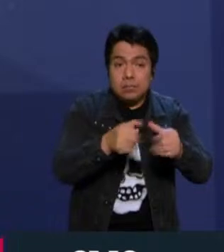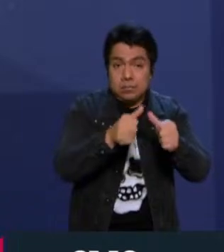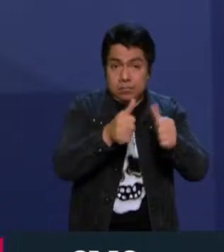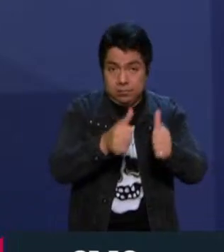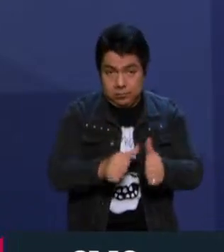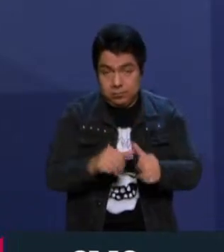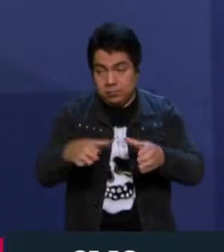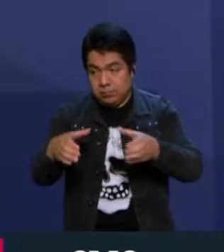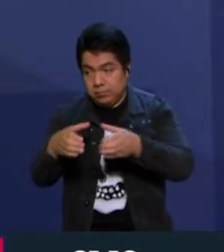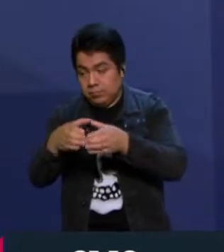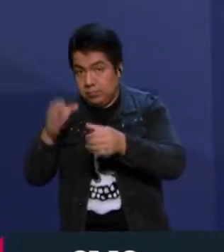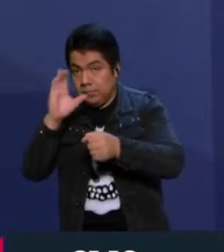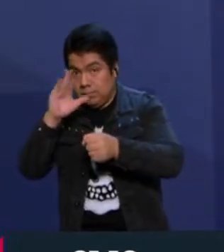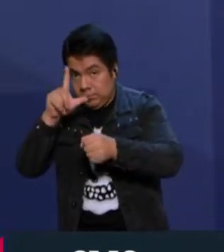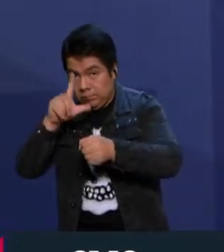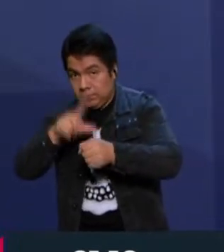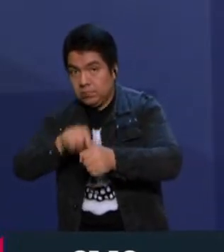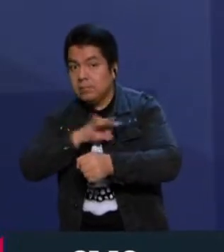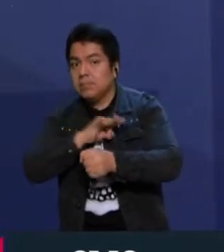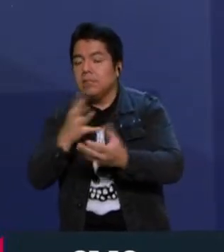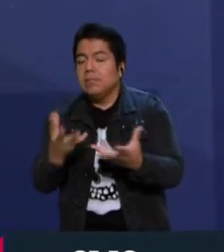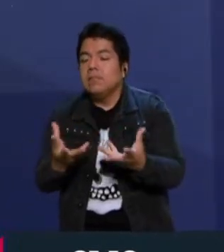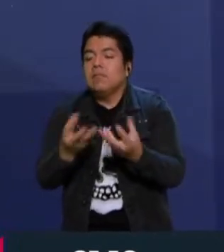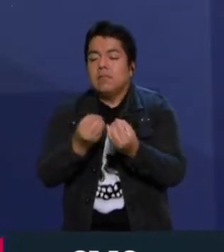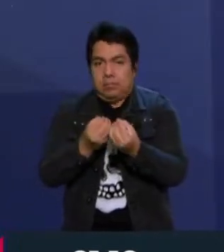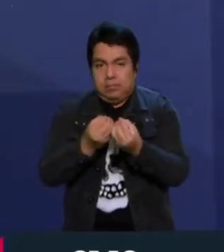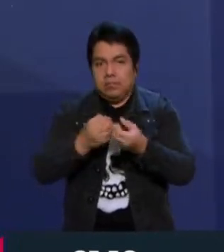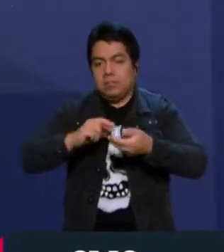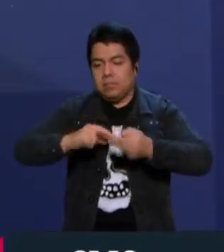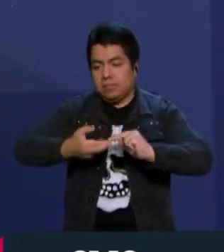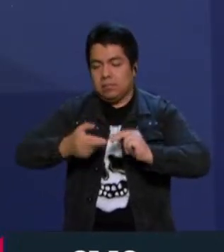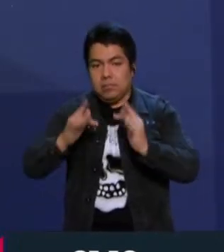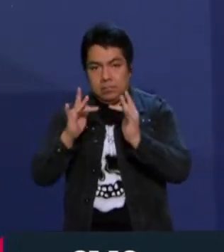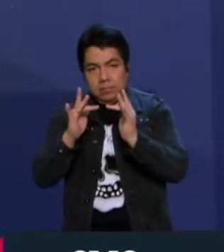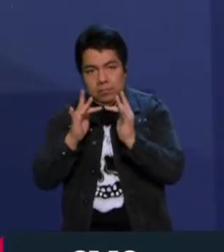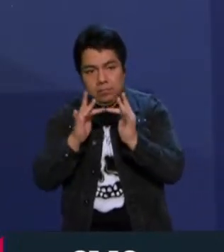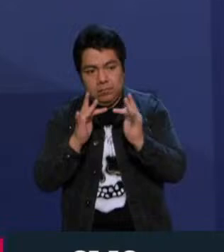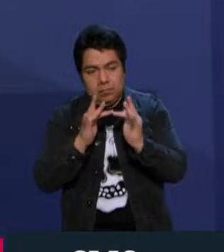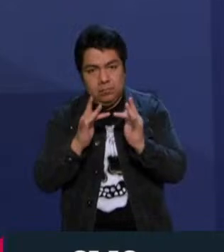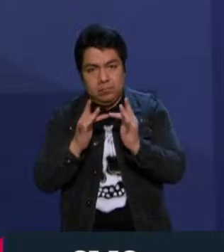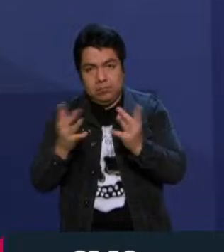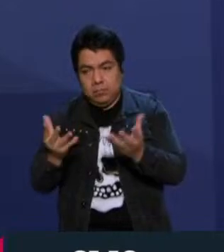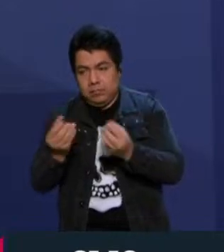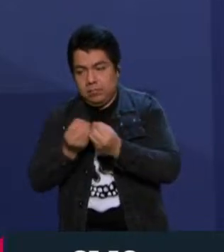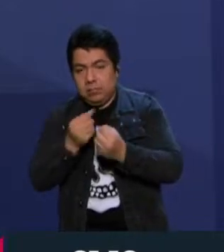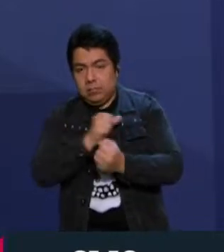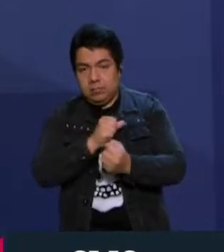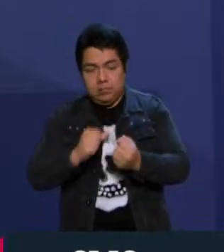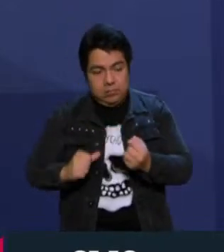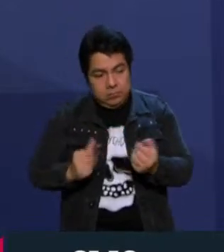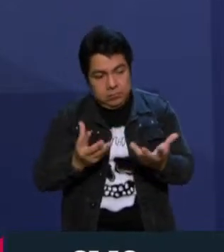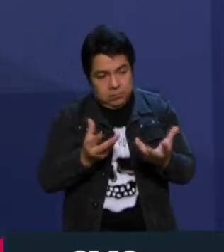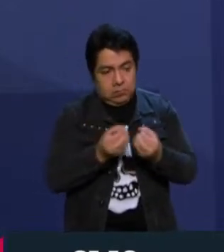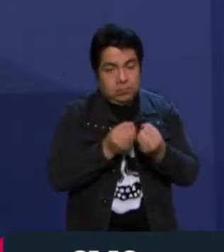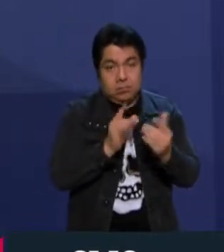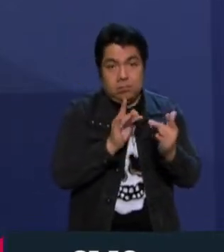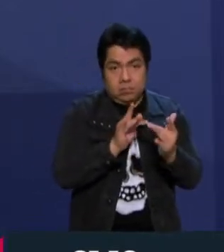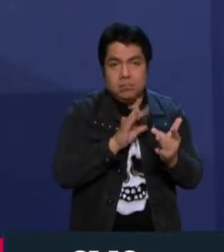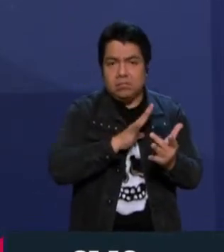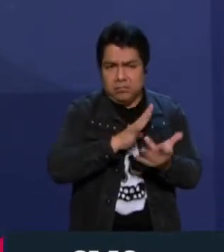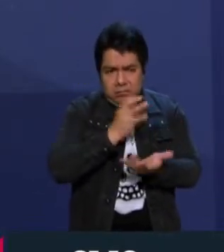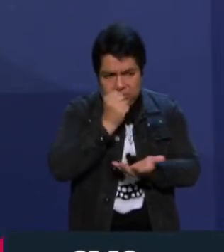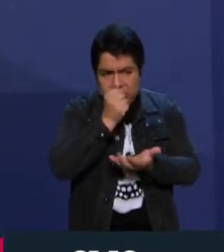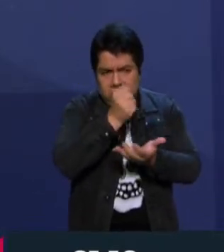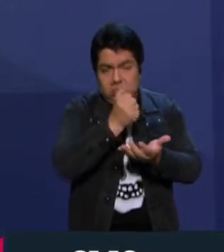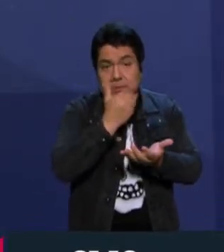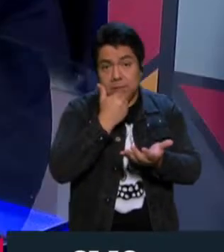culturales locales para que tengan una relación más directa, más transparente con las alcaldías que tienen un buen presupuesto. Y